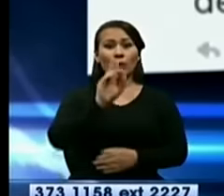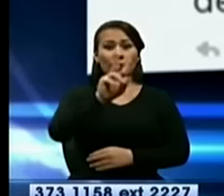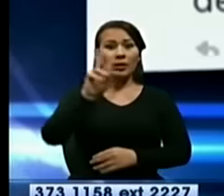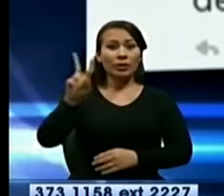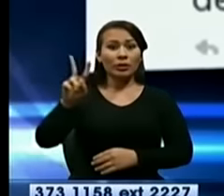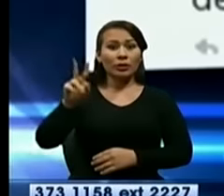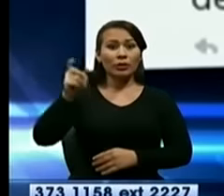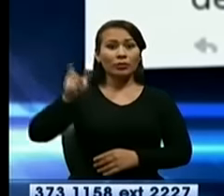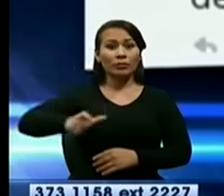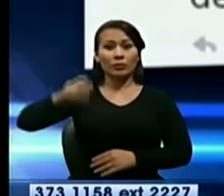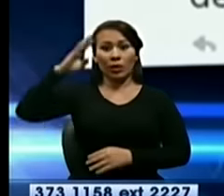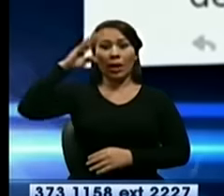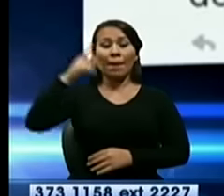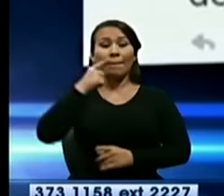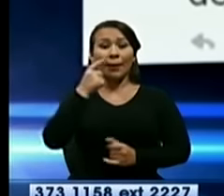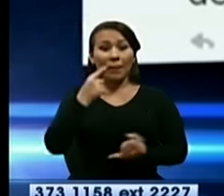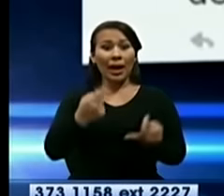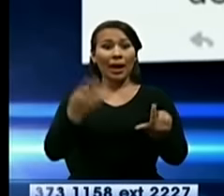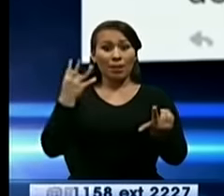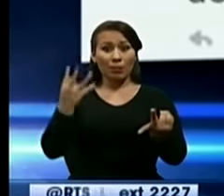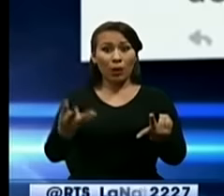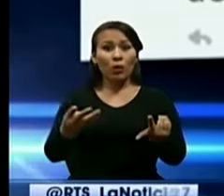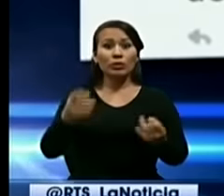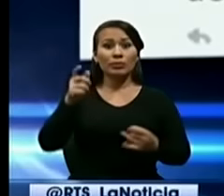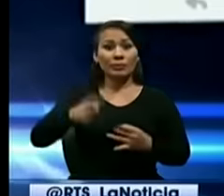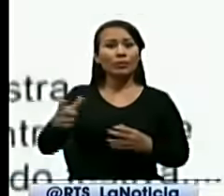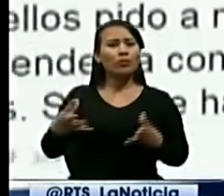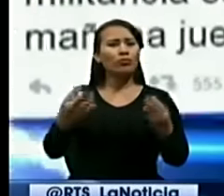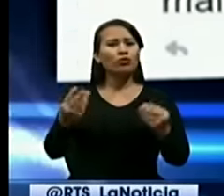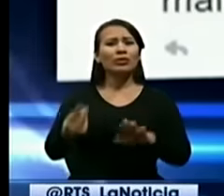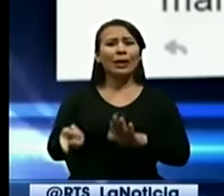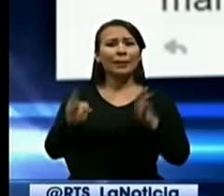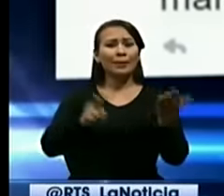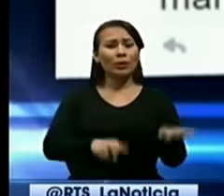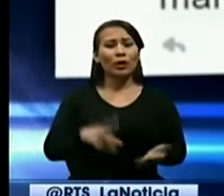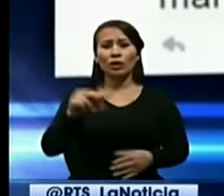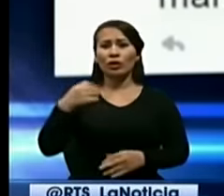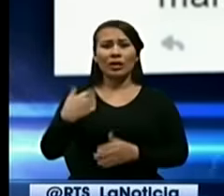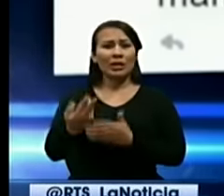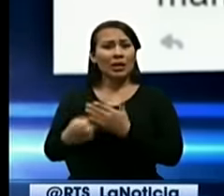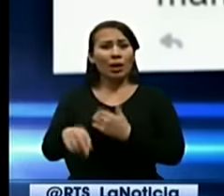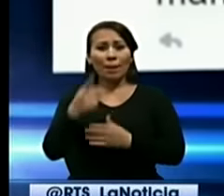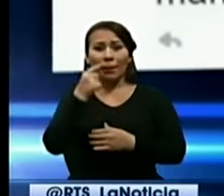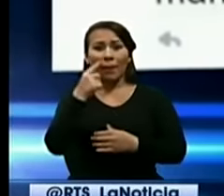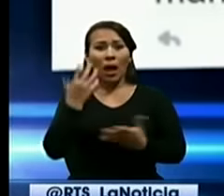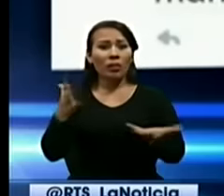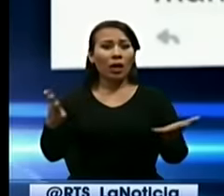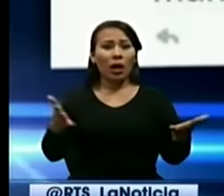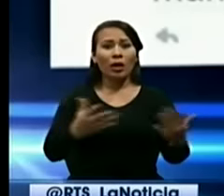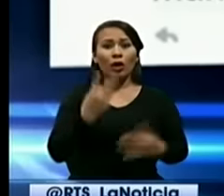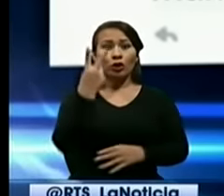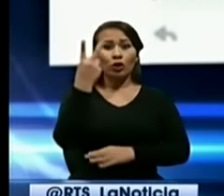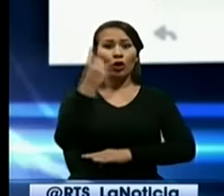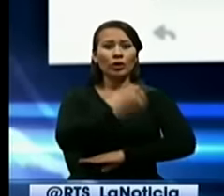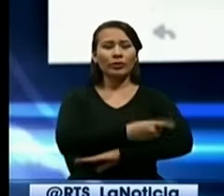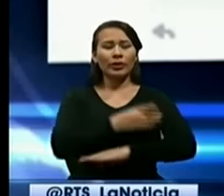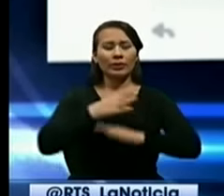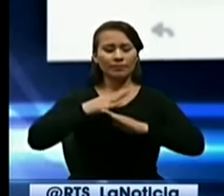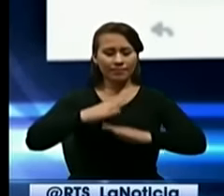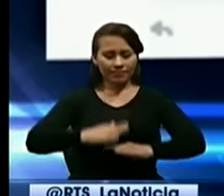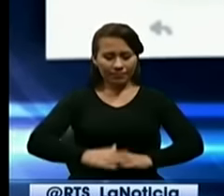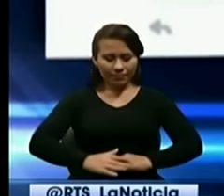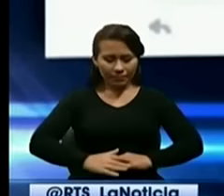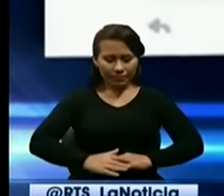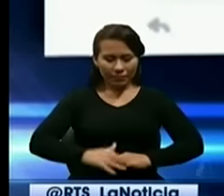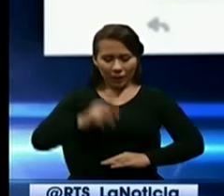padres, esposos, ciudadanos. Hay decenas de viudas y huérfanos. He decretado 2 días de duelo nacional. Por respeto